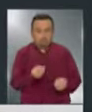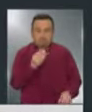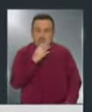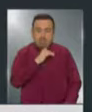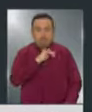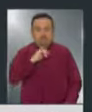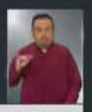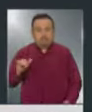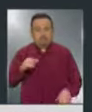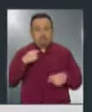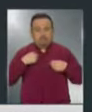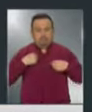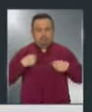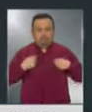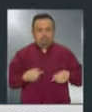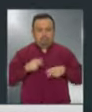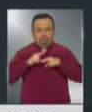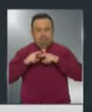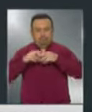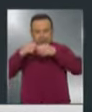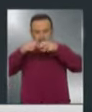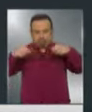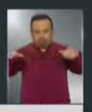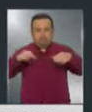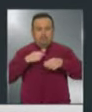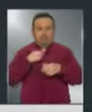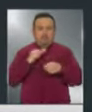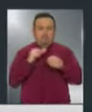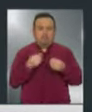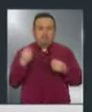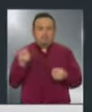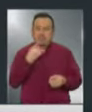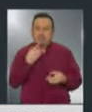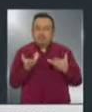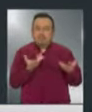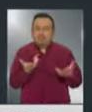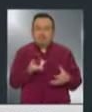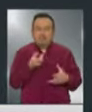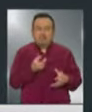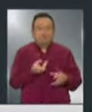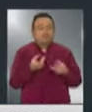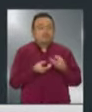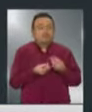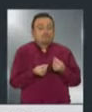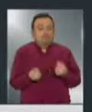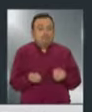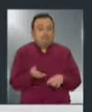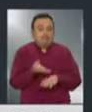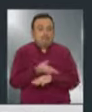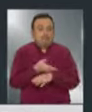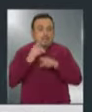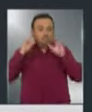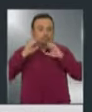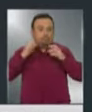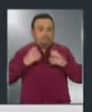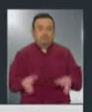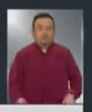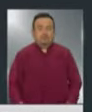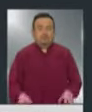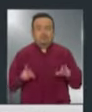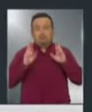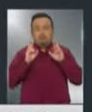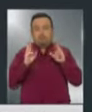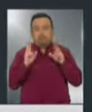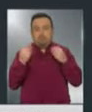que colocarlas ellos. Así que vamos a esperar qué dice la inmobiliaria para ver si hay una solución antes de que lleguen las próximas lluvias. Bueno, ojalá que